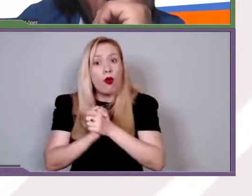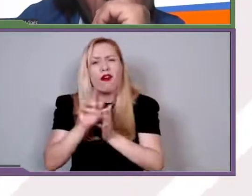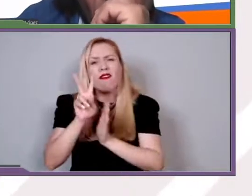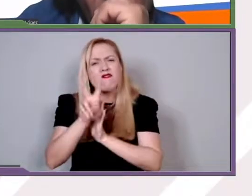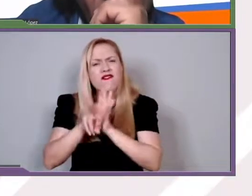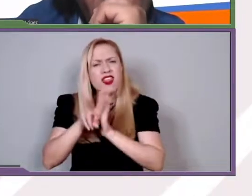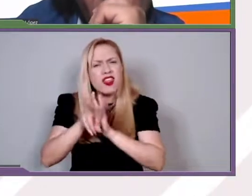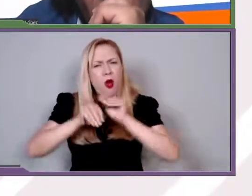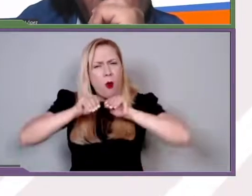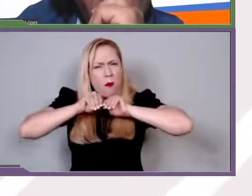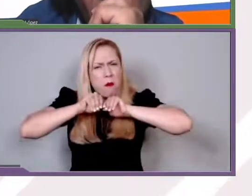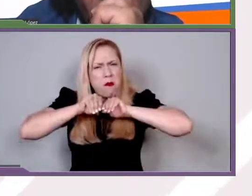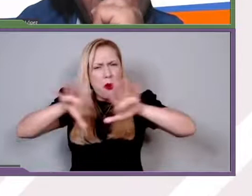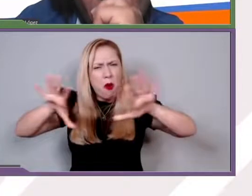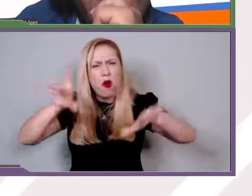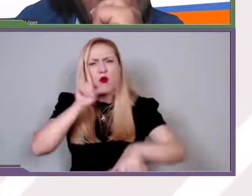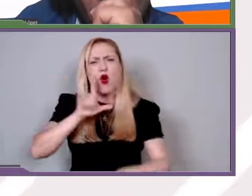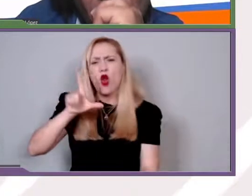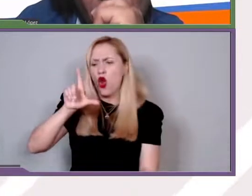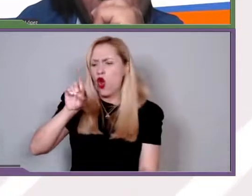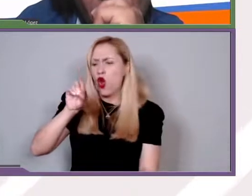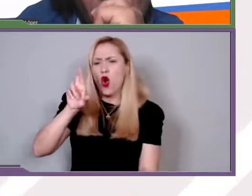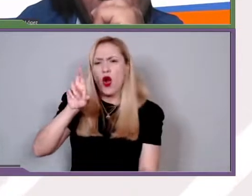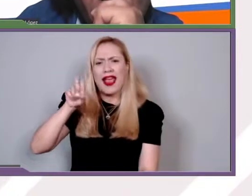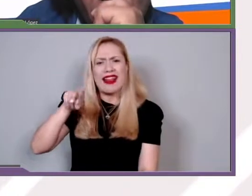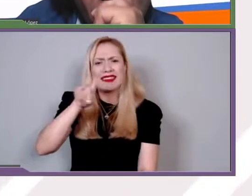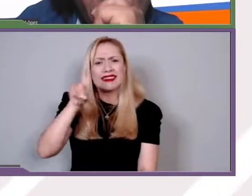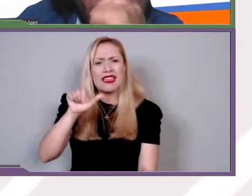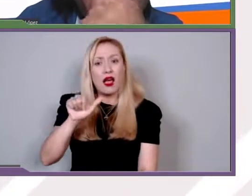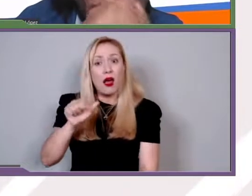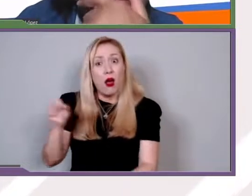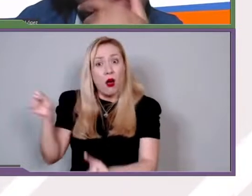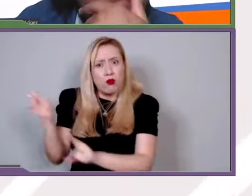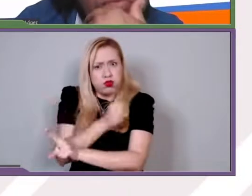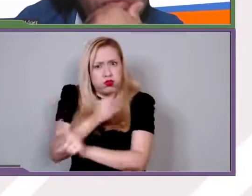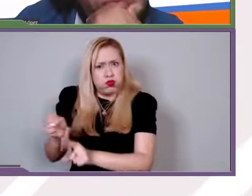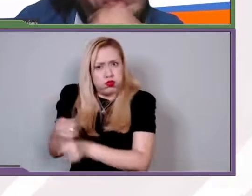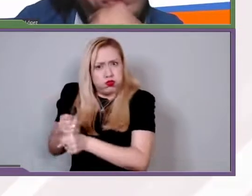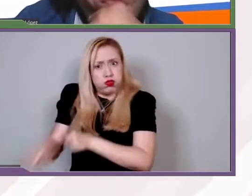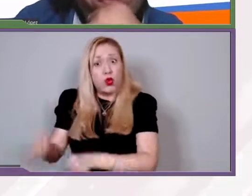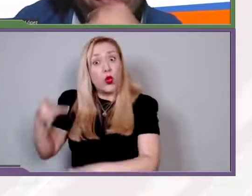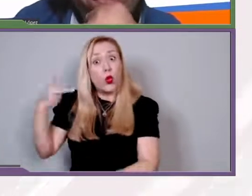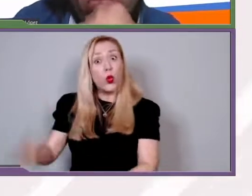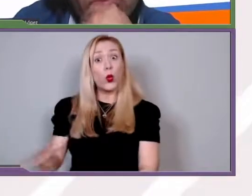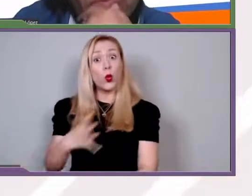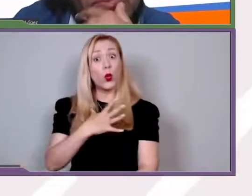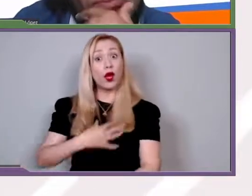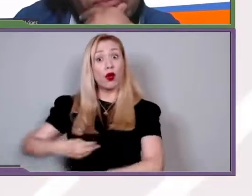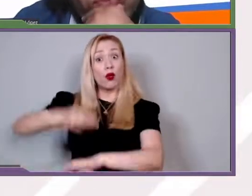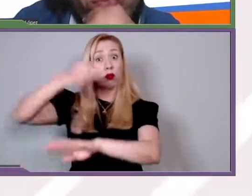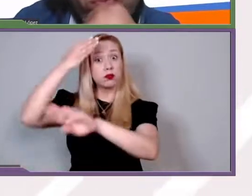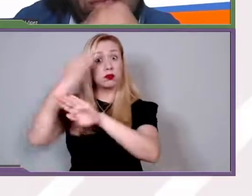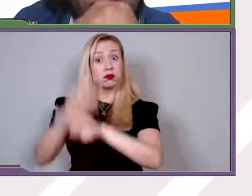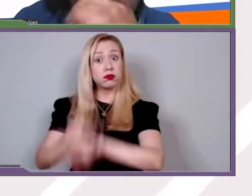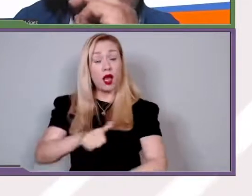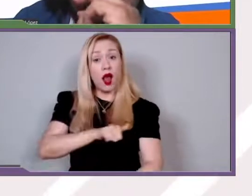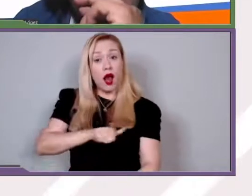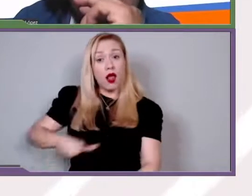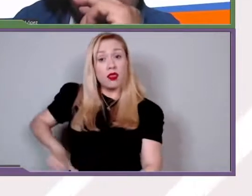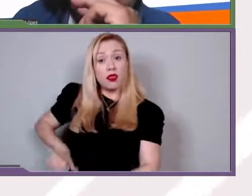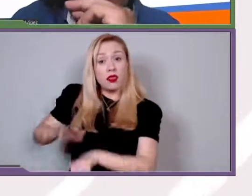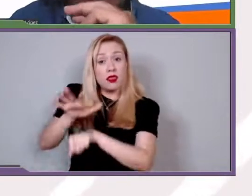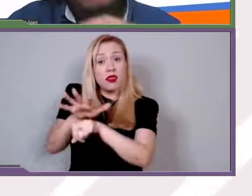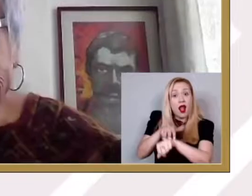Reyes, golpeada por su propio hijo en la alcaldía Tlalpan, en esta ciudad. Situaciones